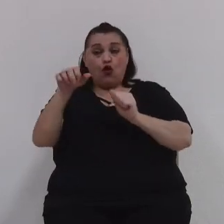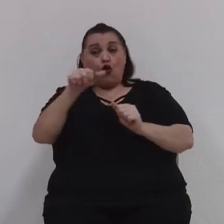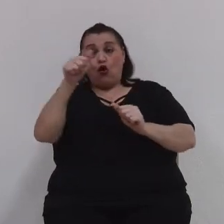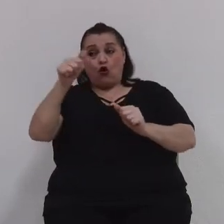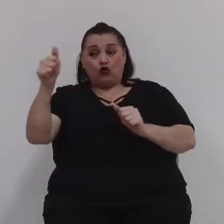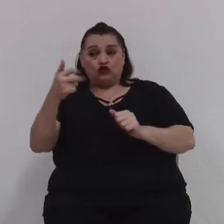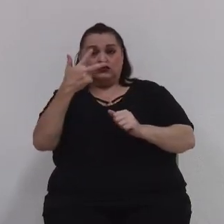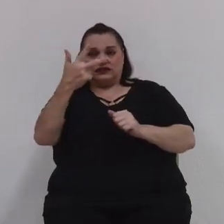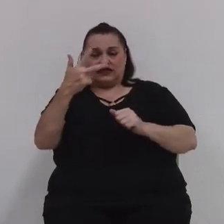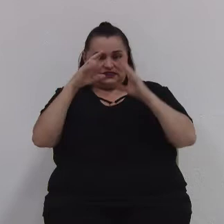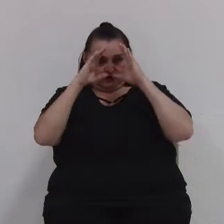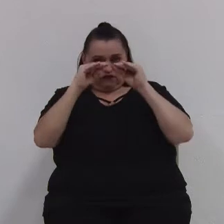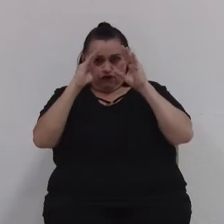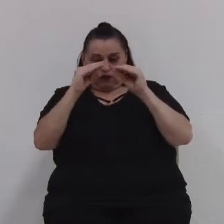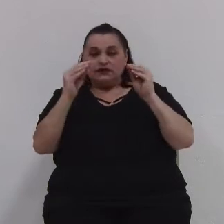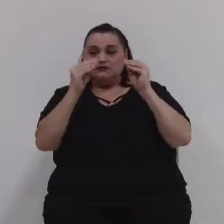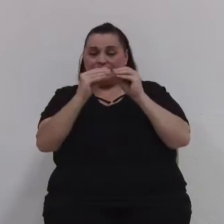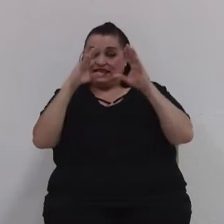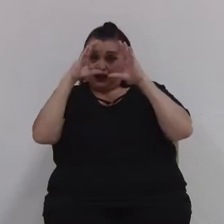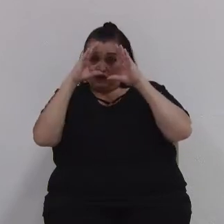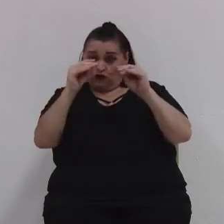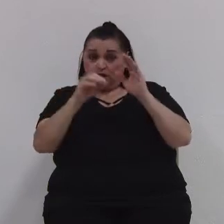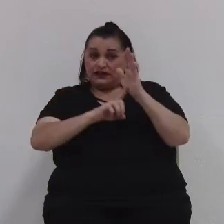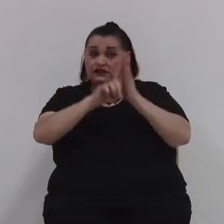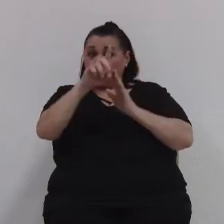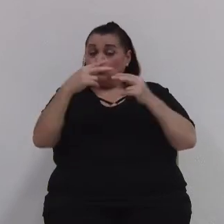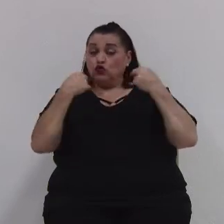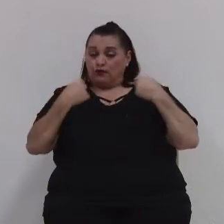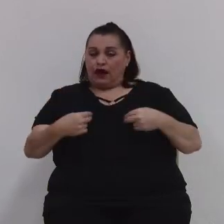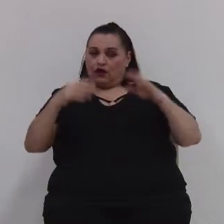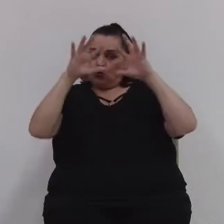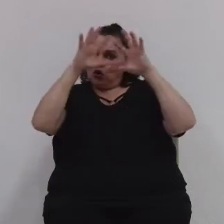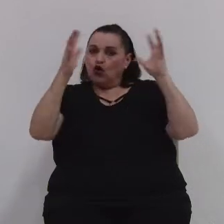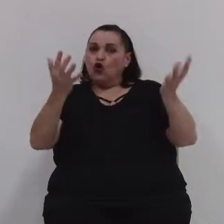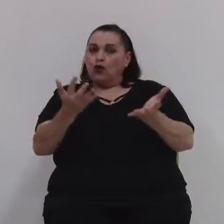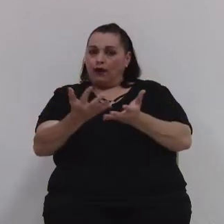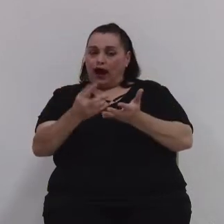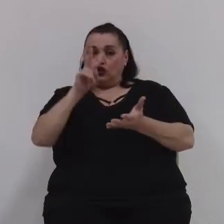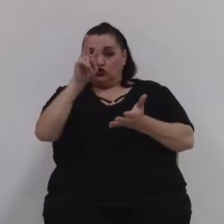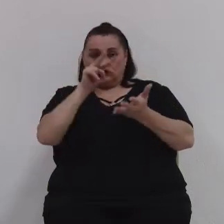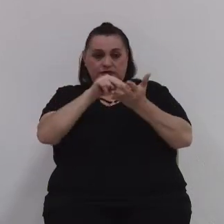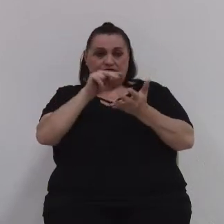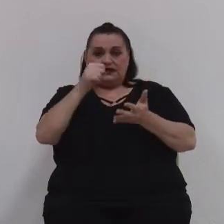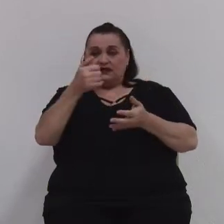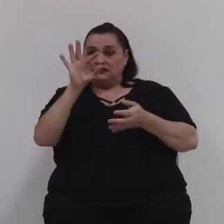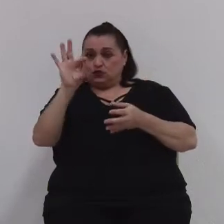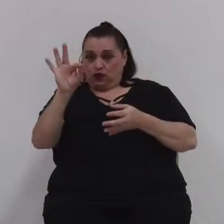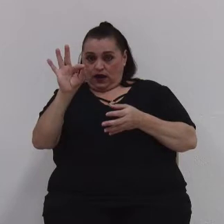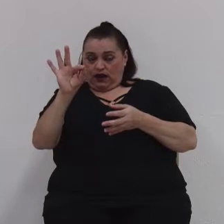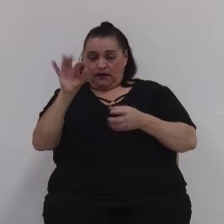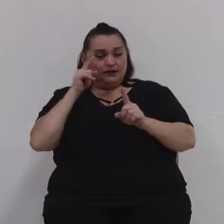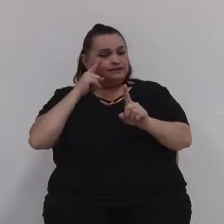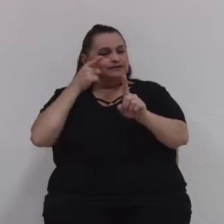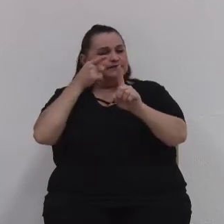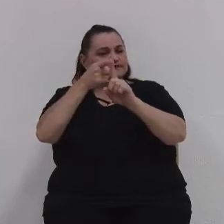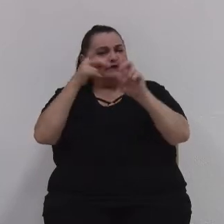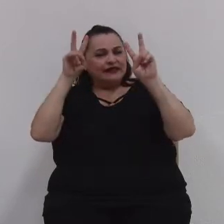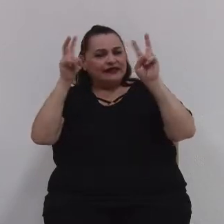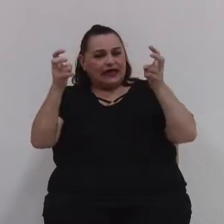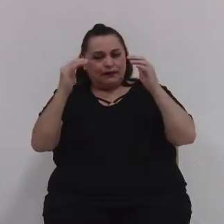3 informes más. El informe de desarrollo humano global del 2019, que está dedicado al tema de